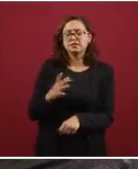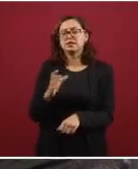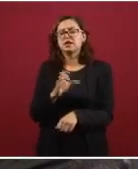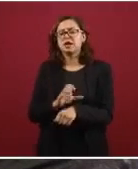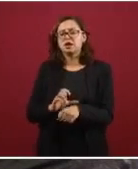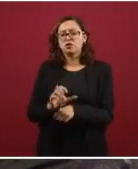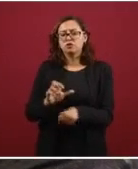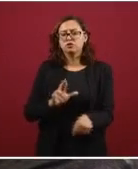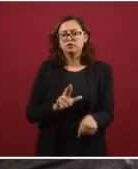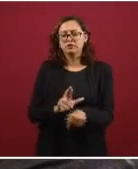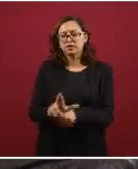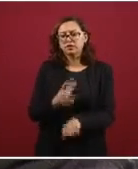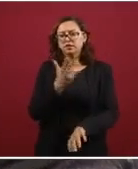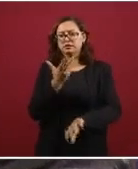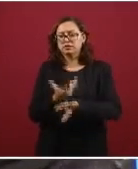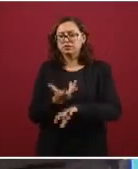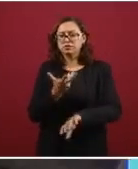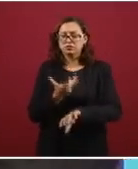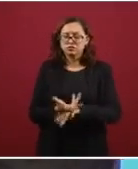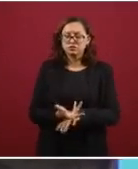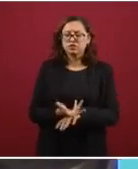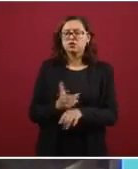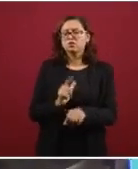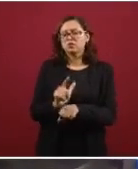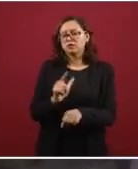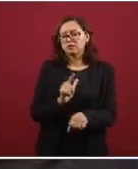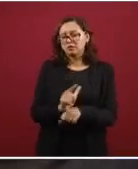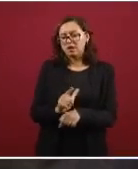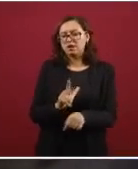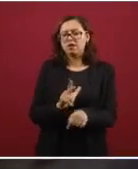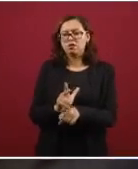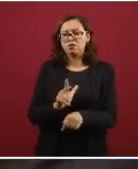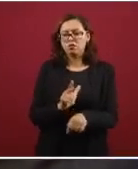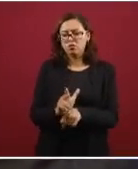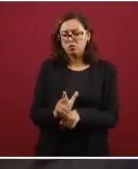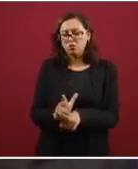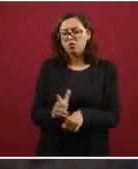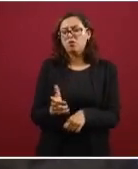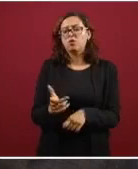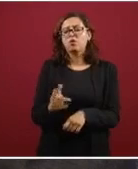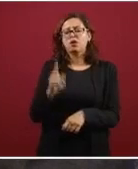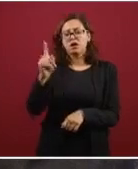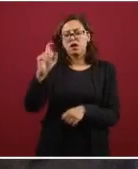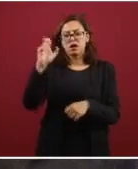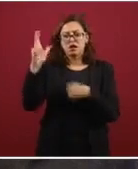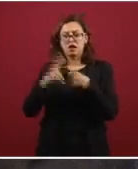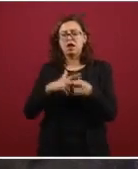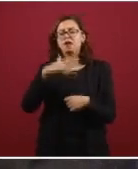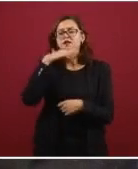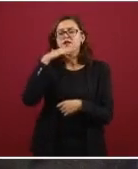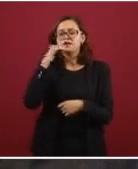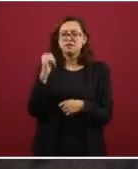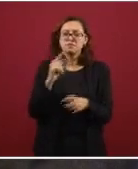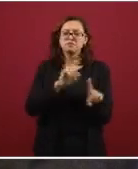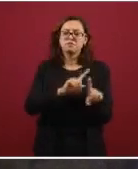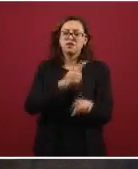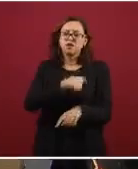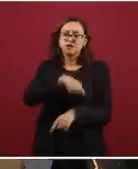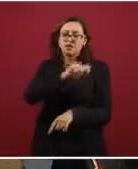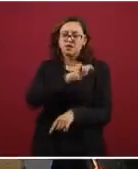Canadá, Guatemala, Perú y Uruguay. En Europa, Alemania, Austria, Bulgaria, Eslovaquia,